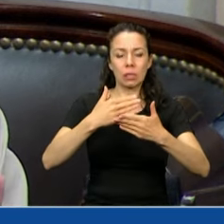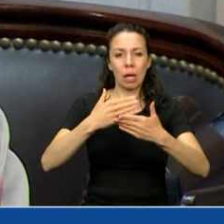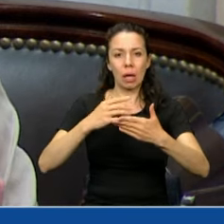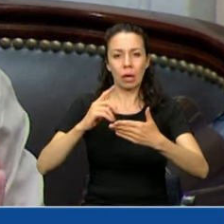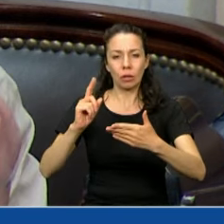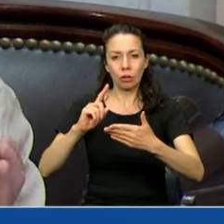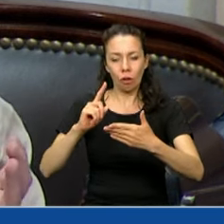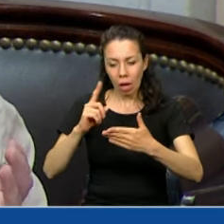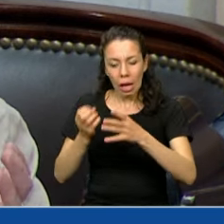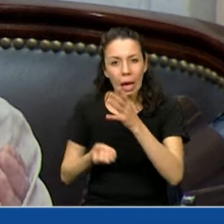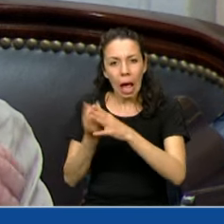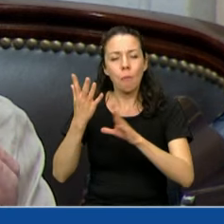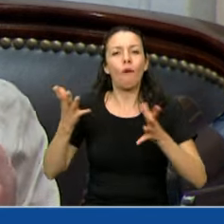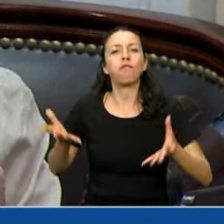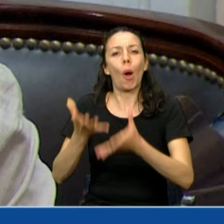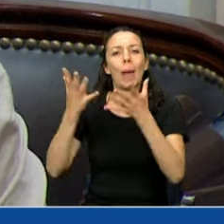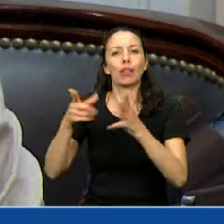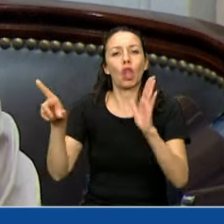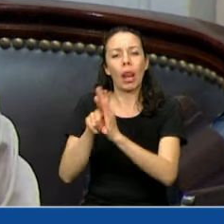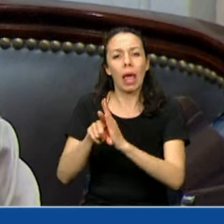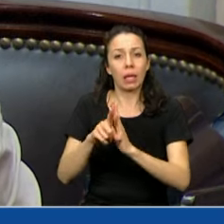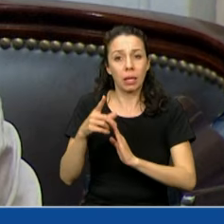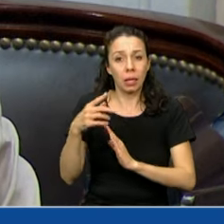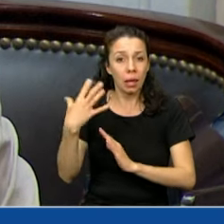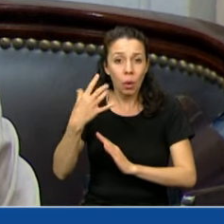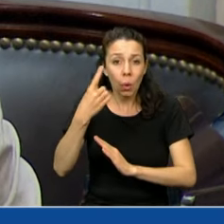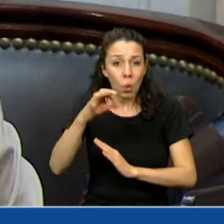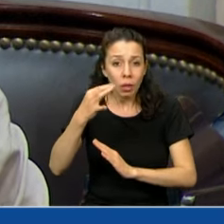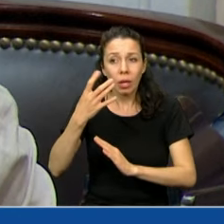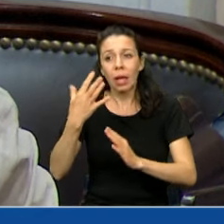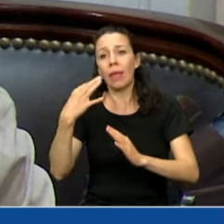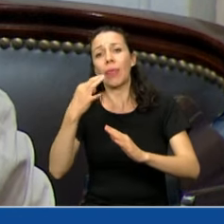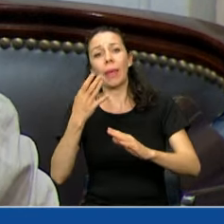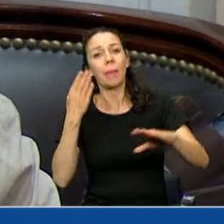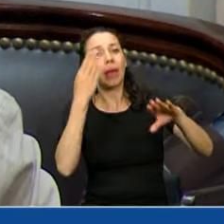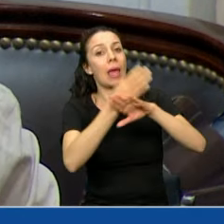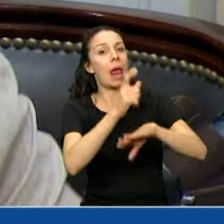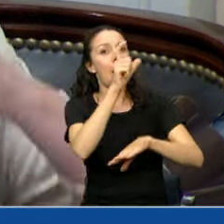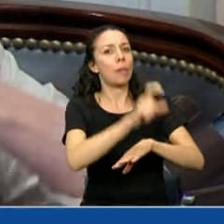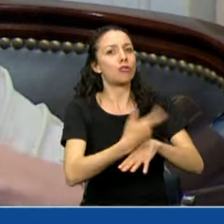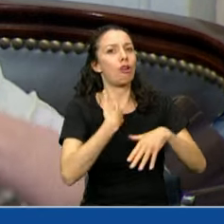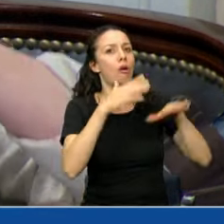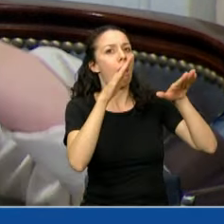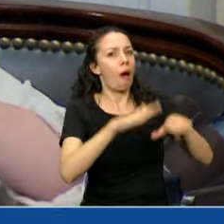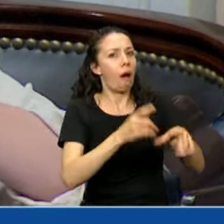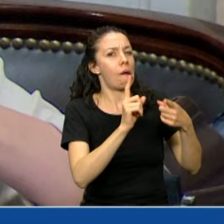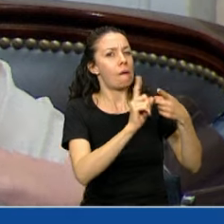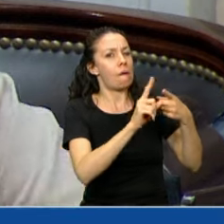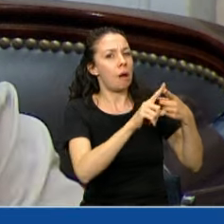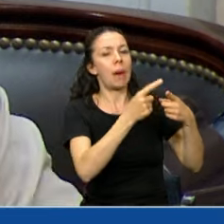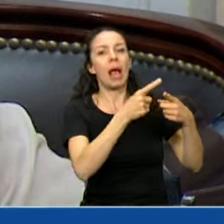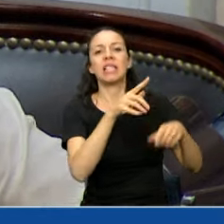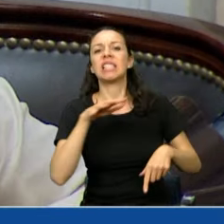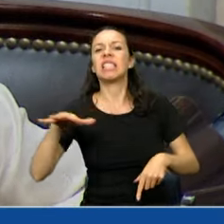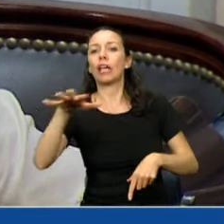fomento donde lo único que tenemos que hacer es ir al besamanos discrecional para que cada sector de la economía le